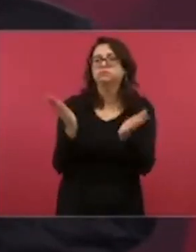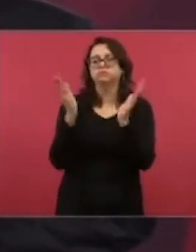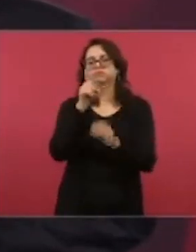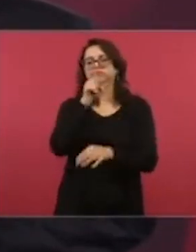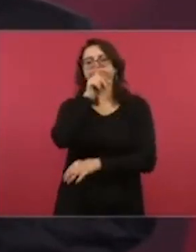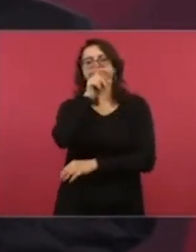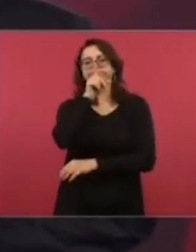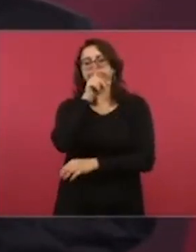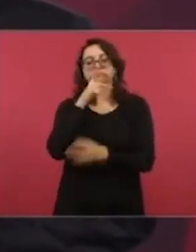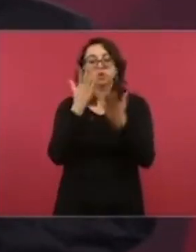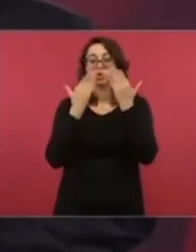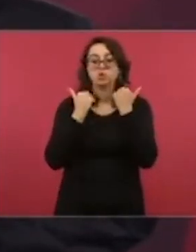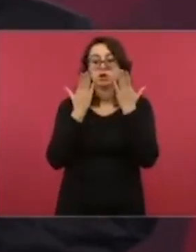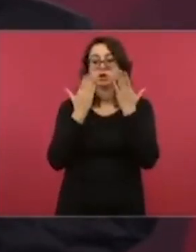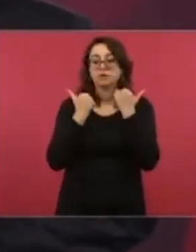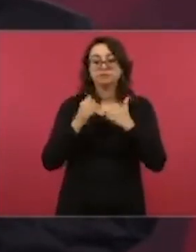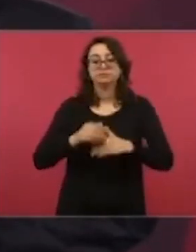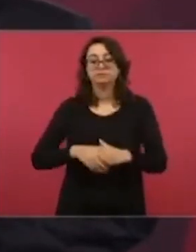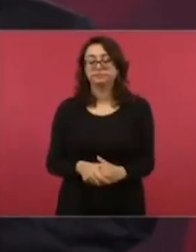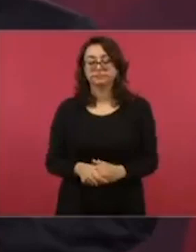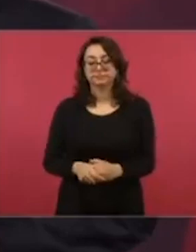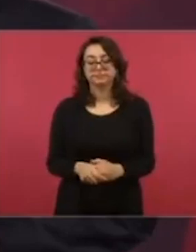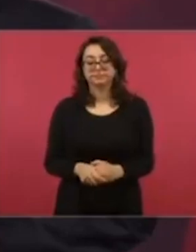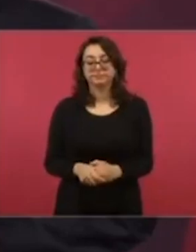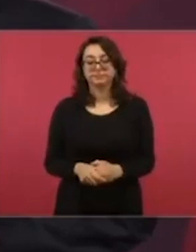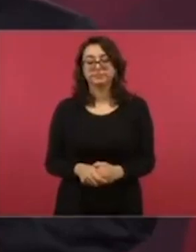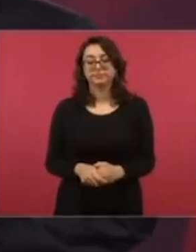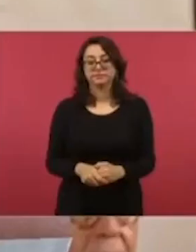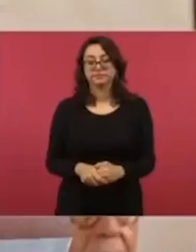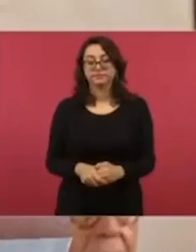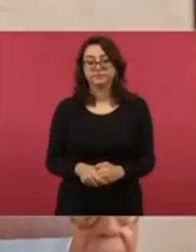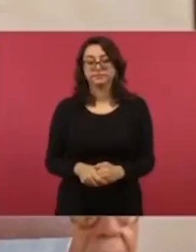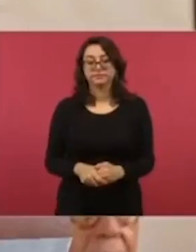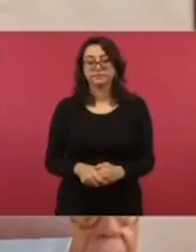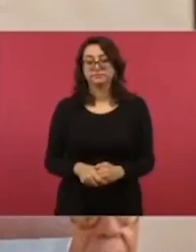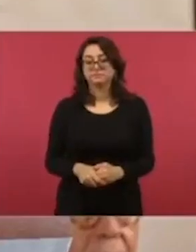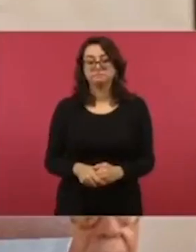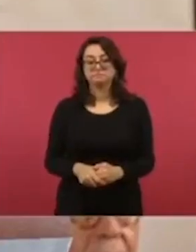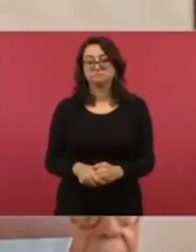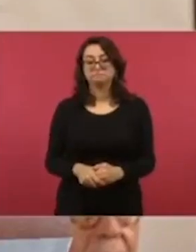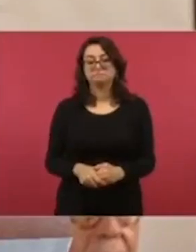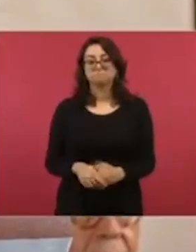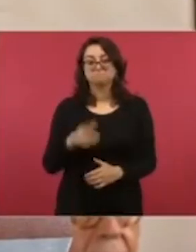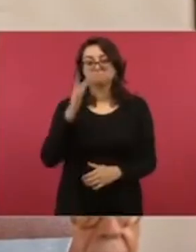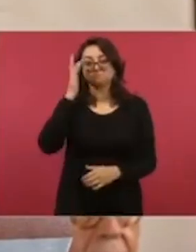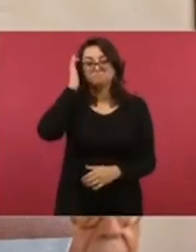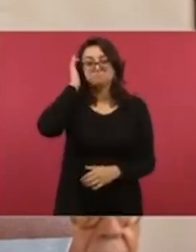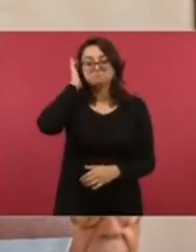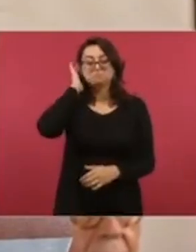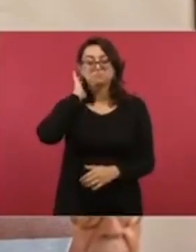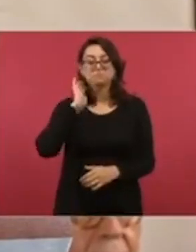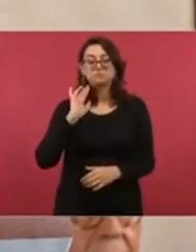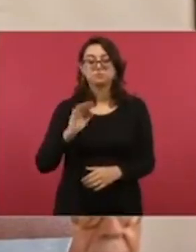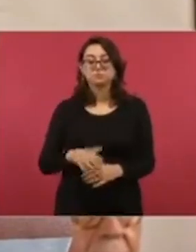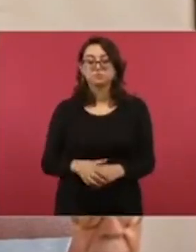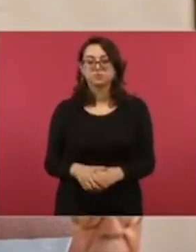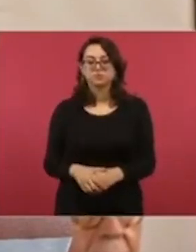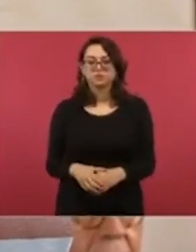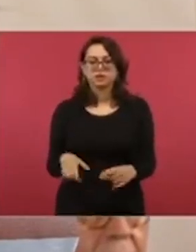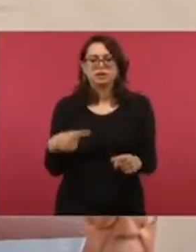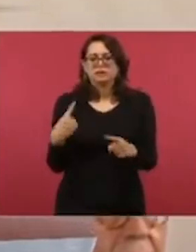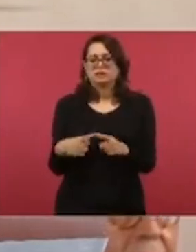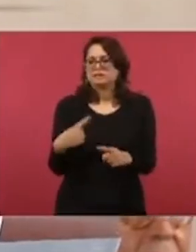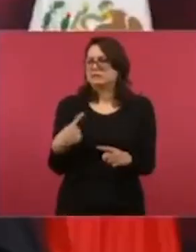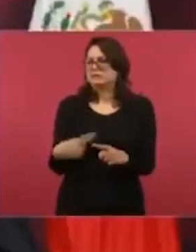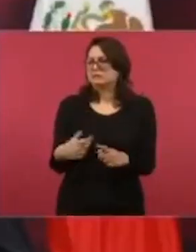federal aseveró que los planes de estudio serán presentados a tiempo. No hay ningún impedimento, los libros van a llegar para